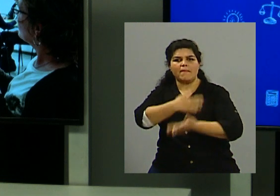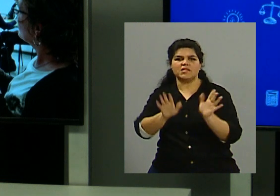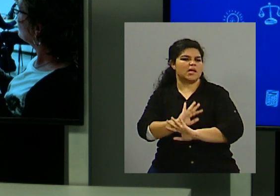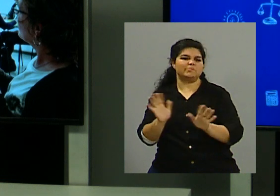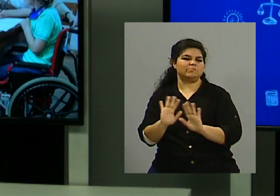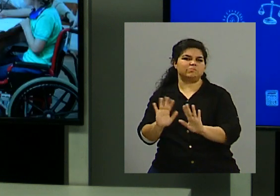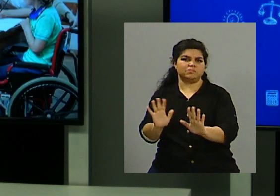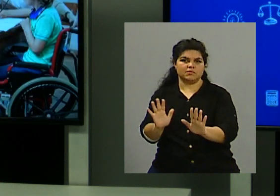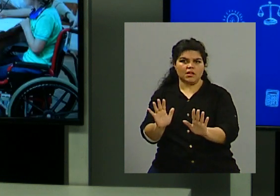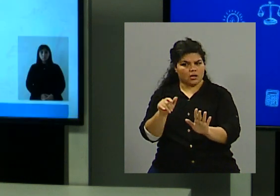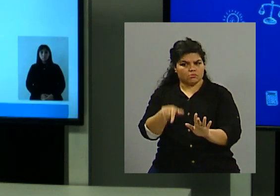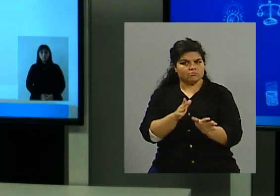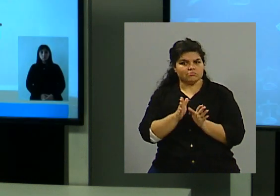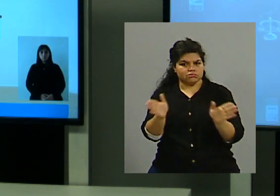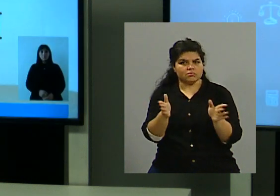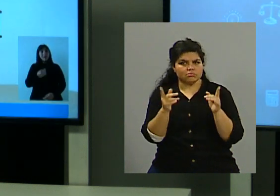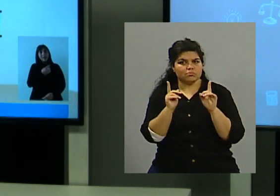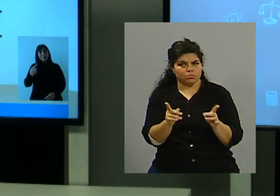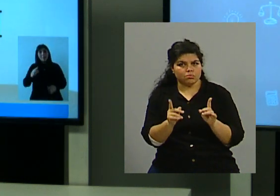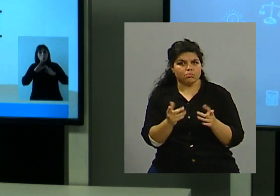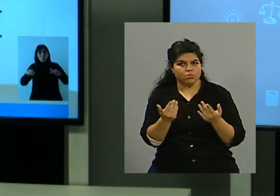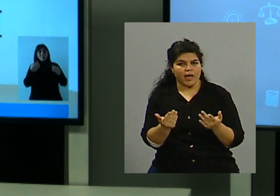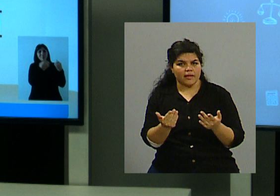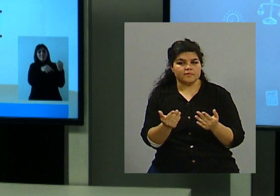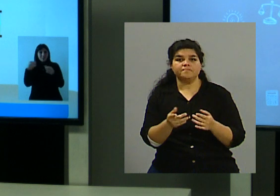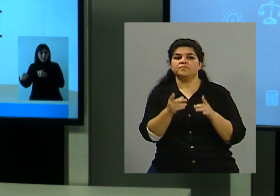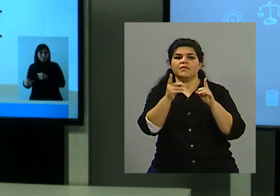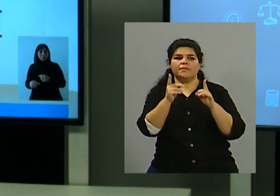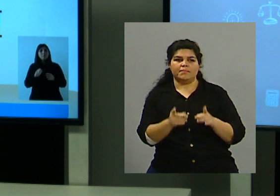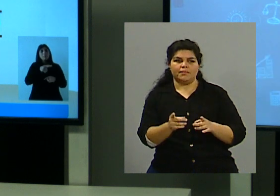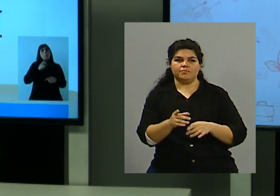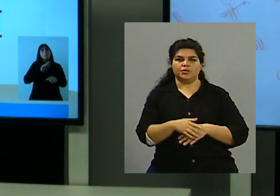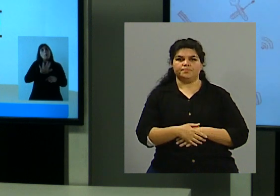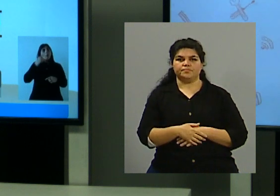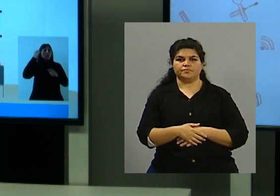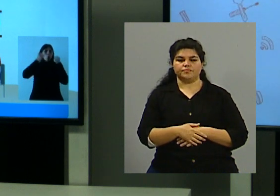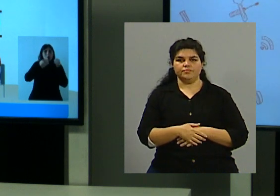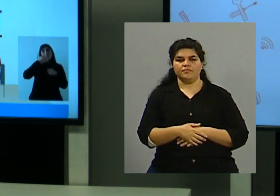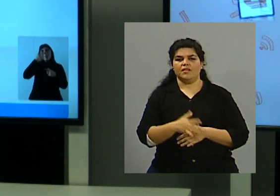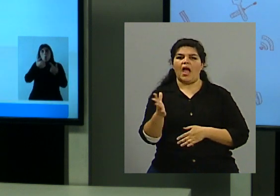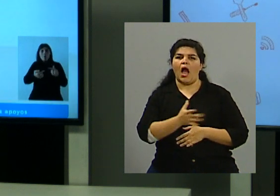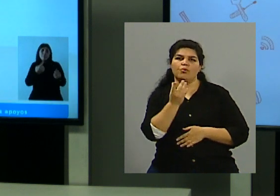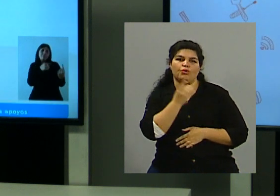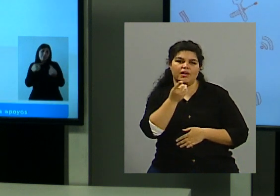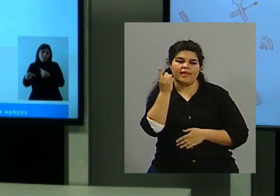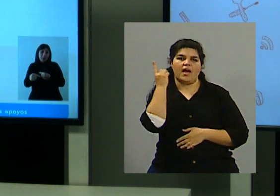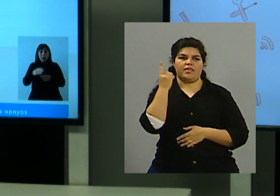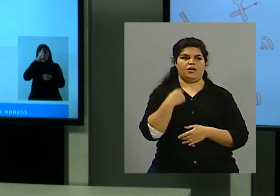institución educativa sin poner ante las autoridades o ante los docentes de las instituciones